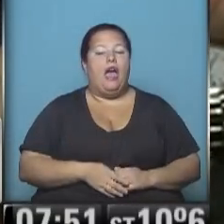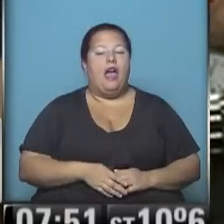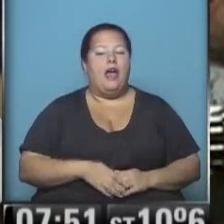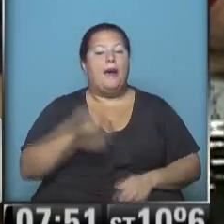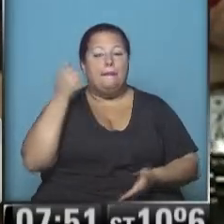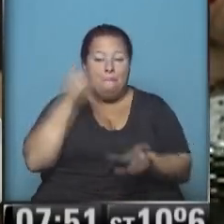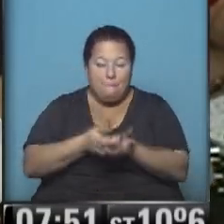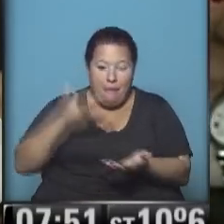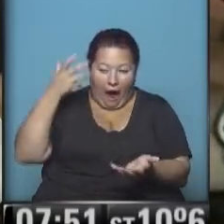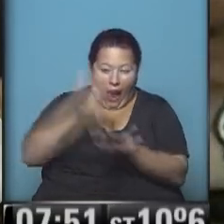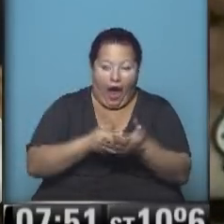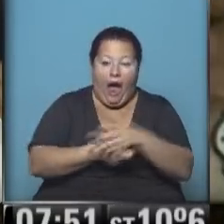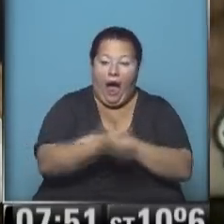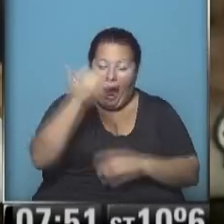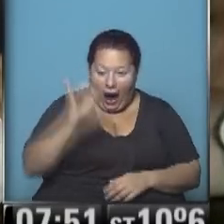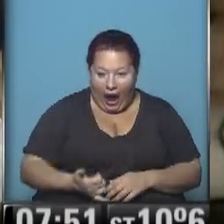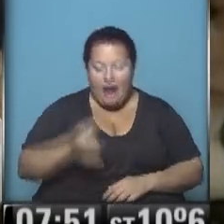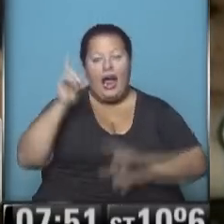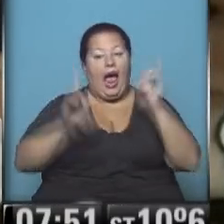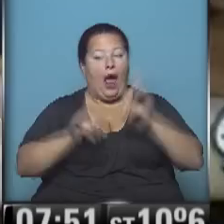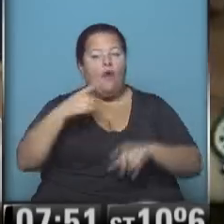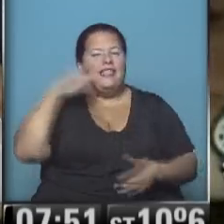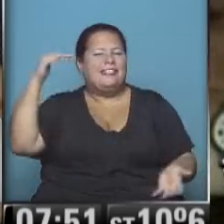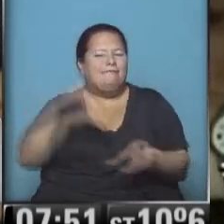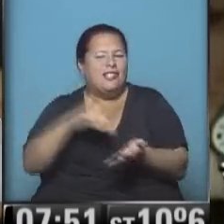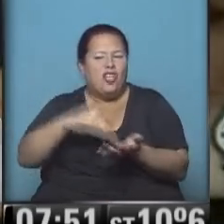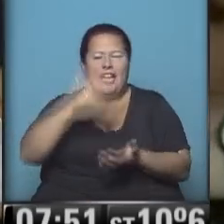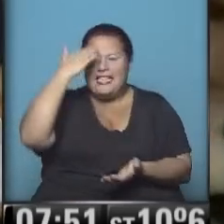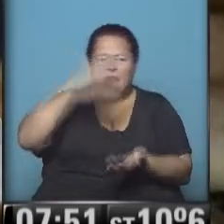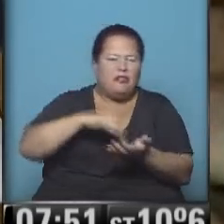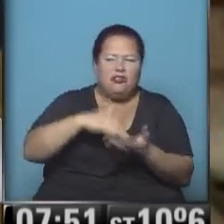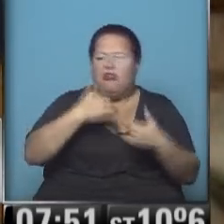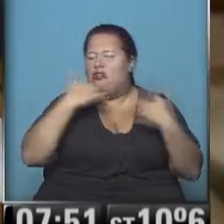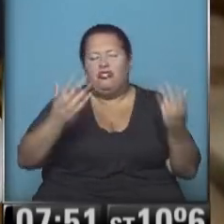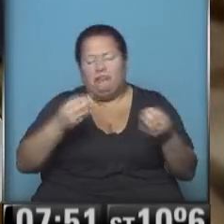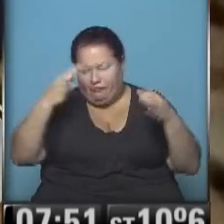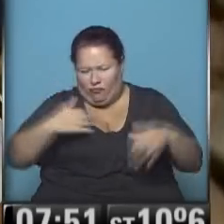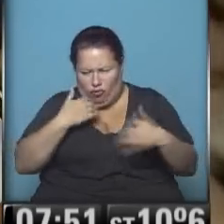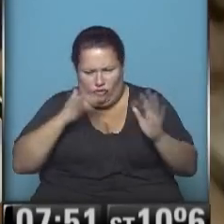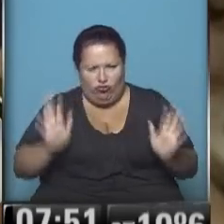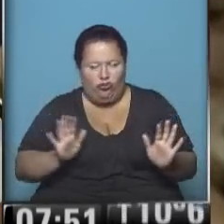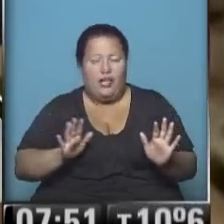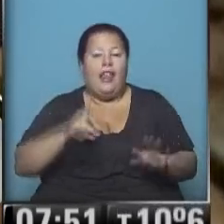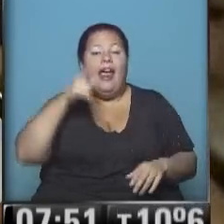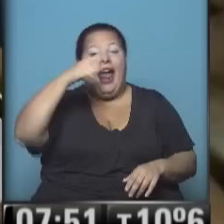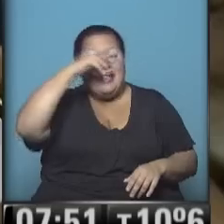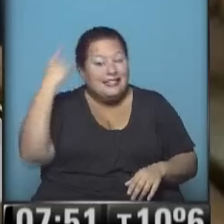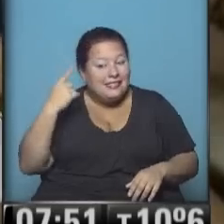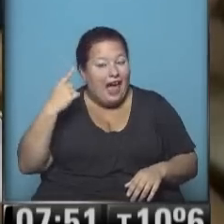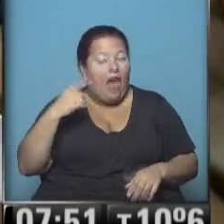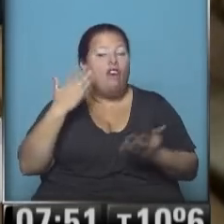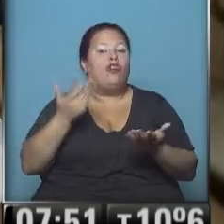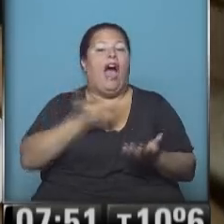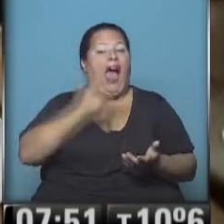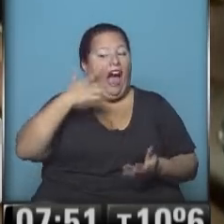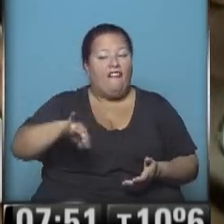pagos de esta característica, en algunos casos hablaban de millones, de 15 millones, no sé cómo es el tema realmente, el Estado a través de AFIP